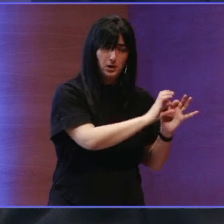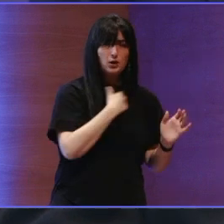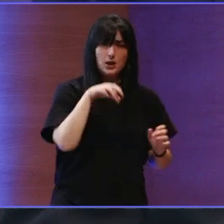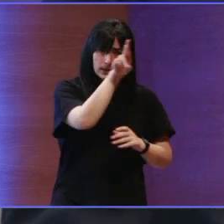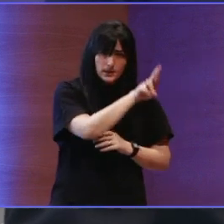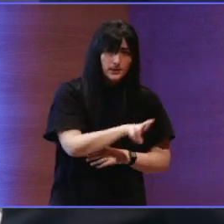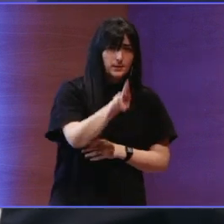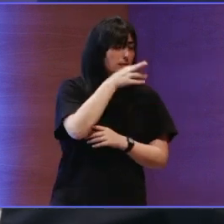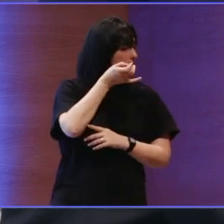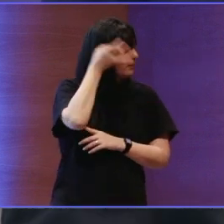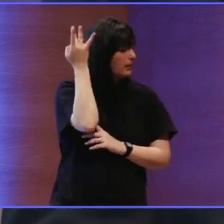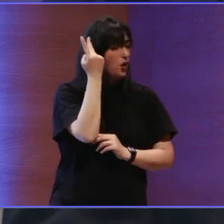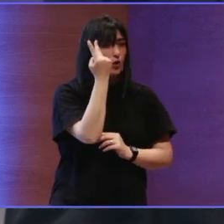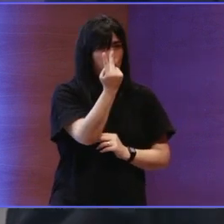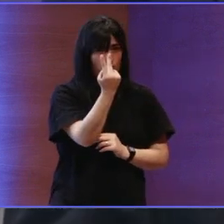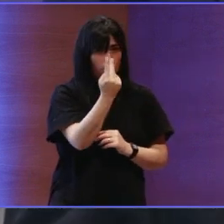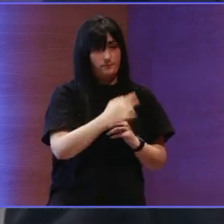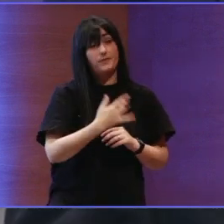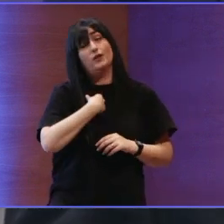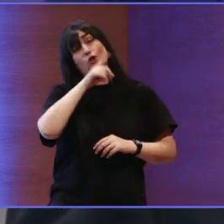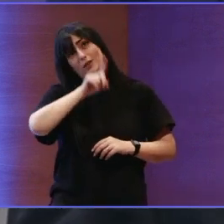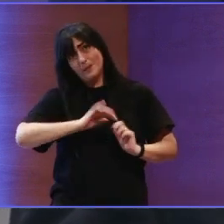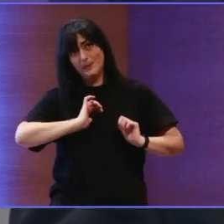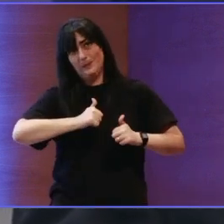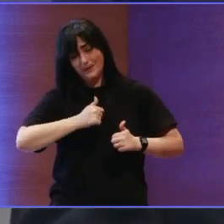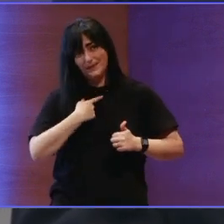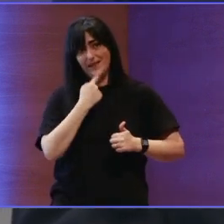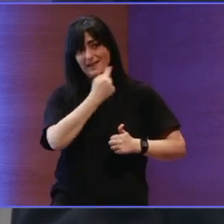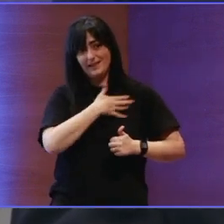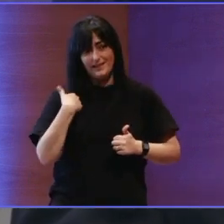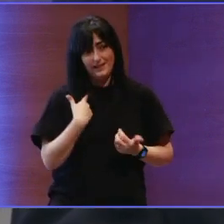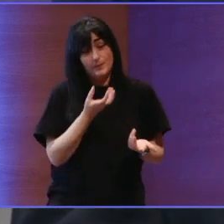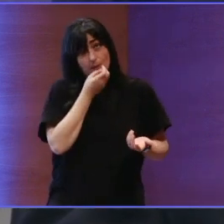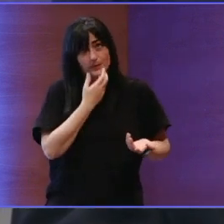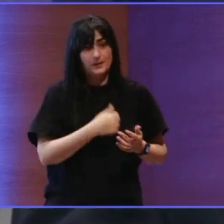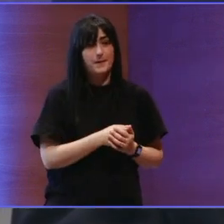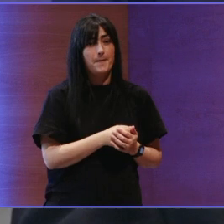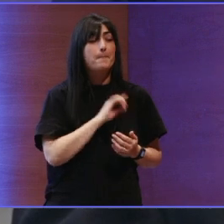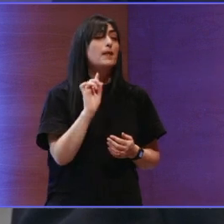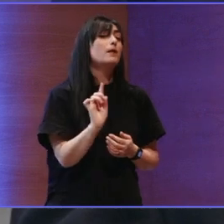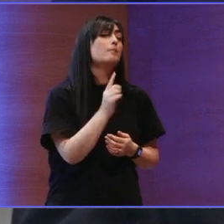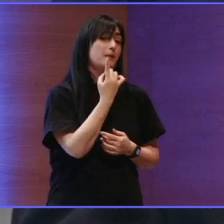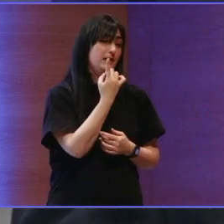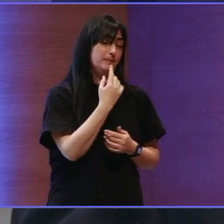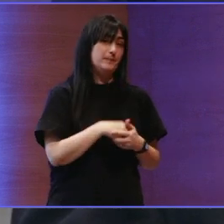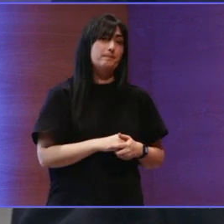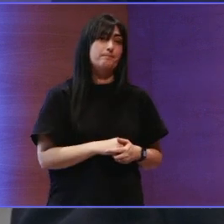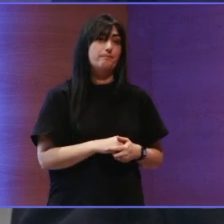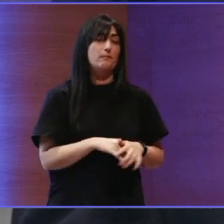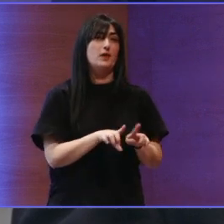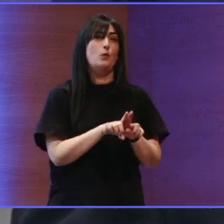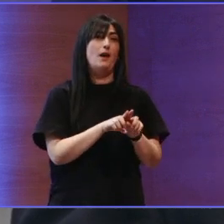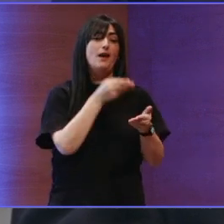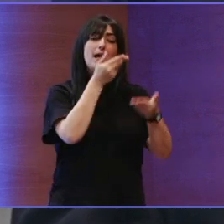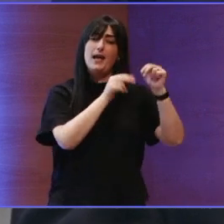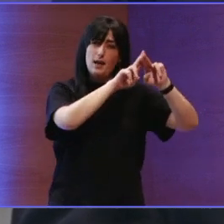ideas que que que yo también las he intentado plantear al principio la primera es eh la de cómo la evaluación y